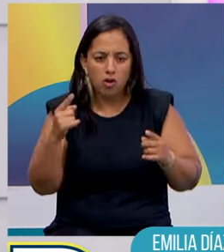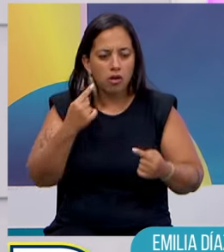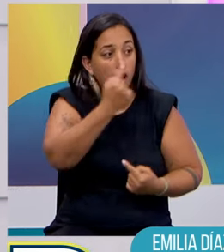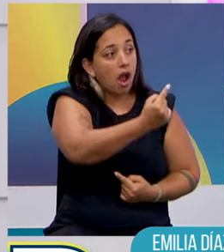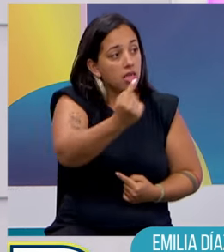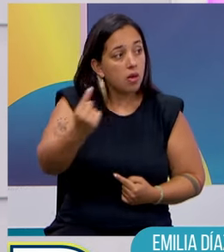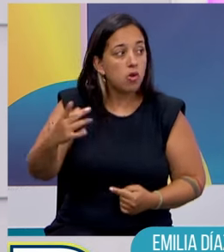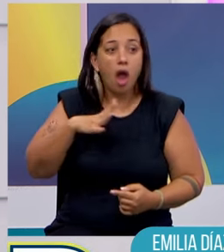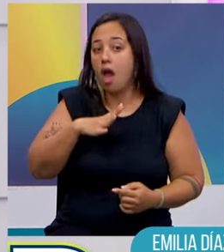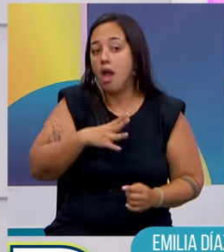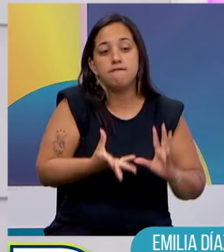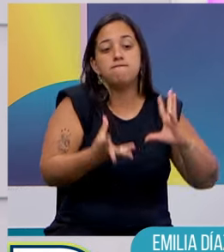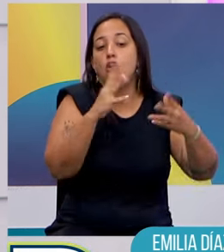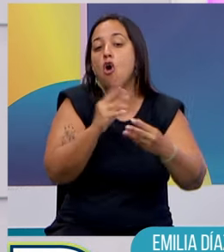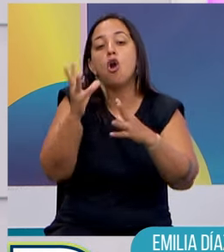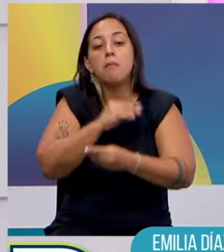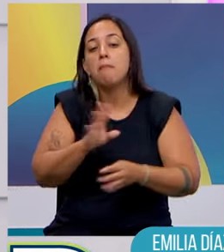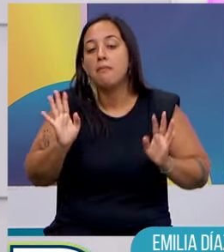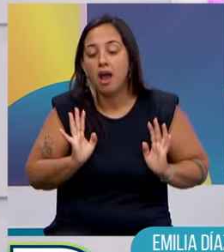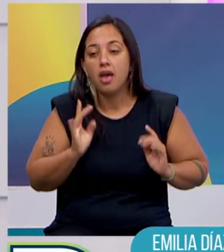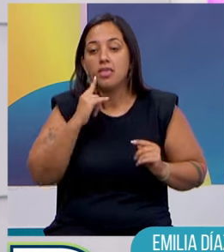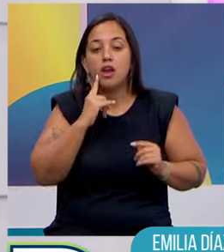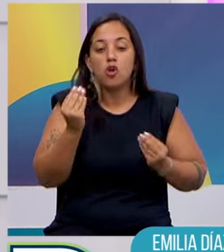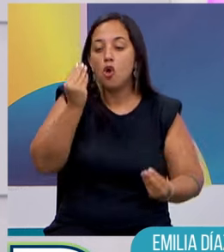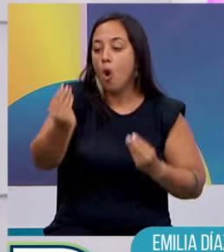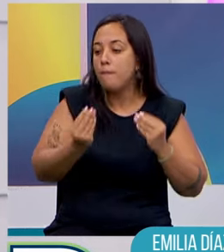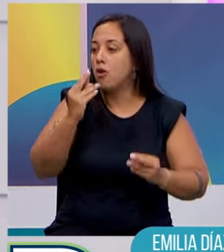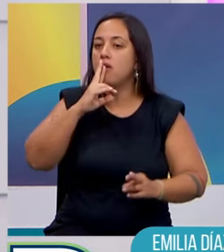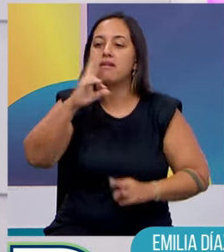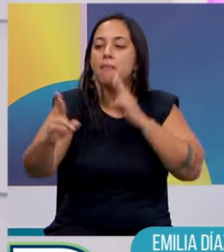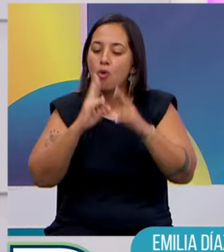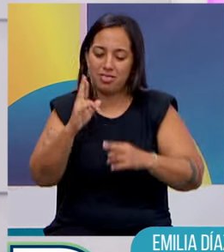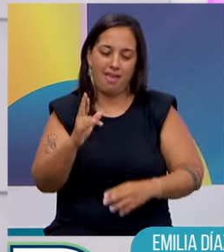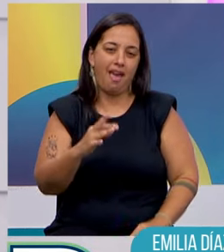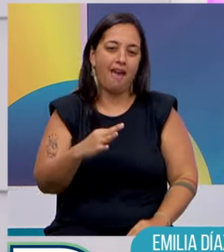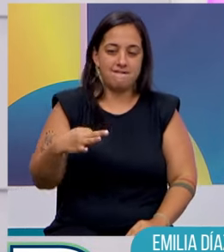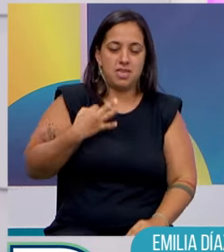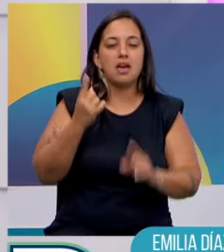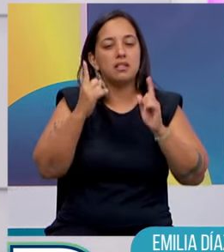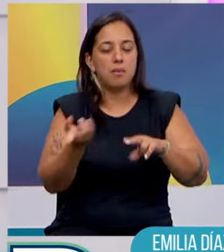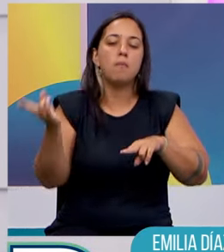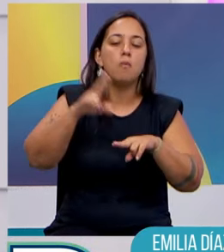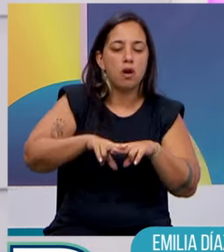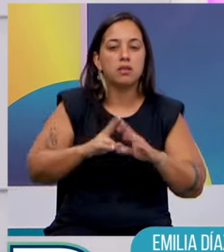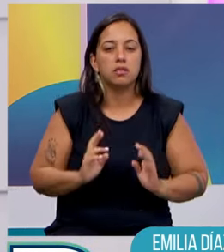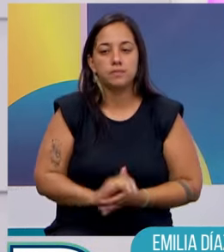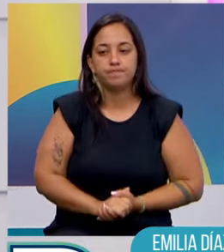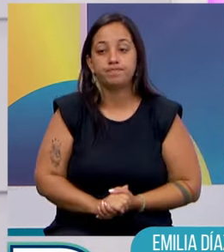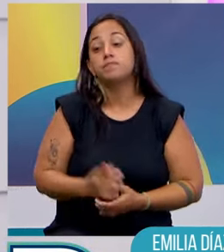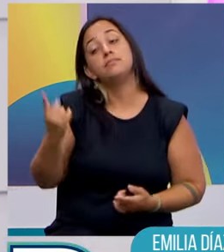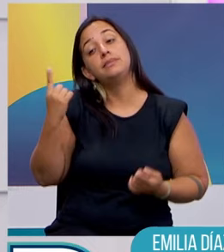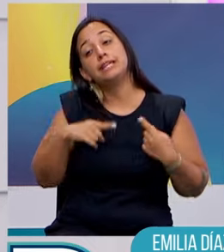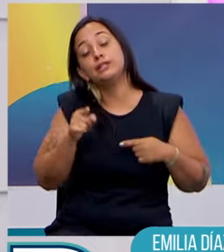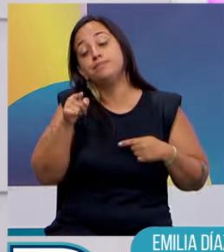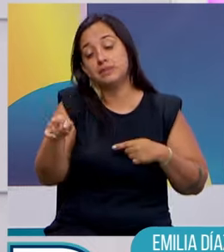forma de encontrarle una respuesta a la vida y a la muerte. Claro. Así que, bueno, creo que ese fue uno de